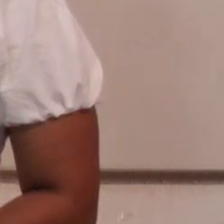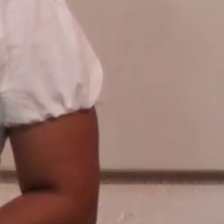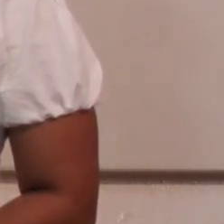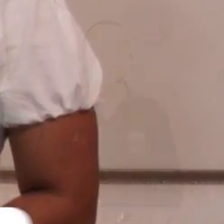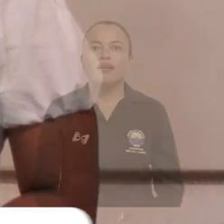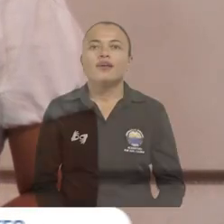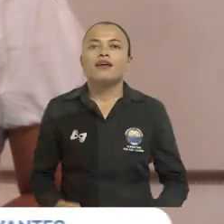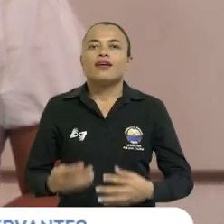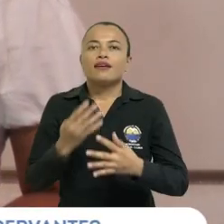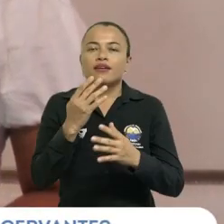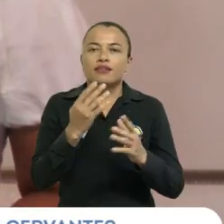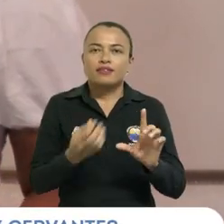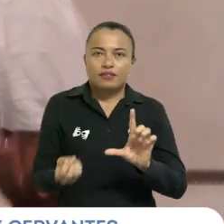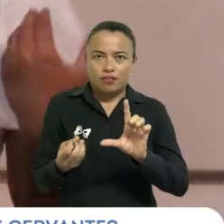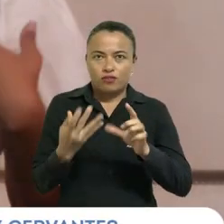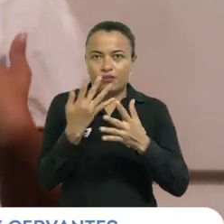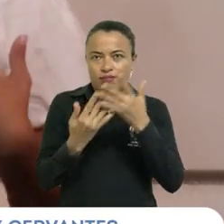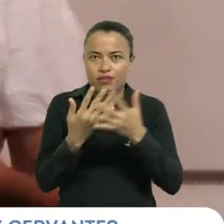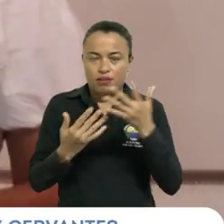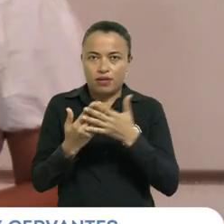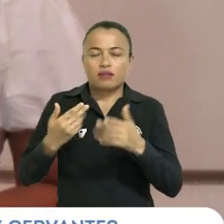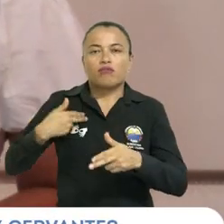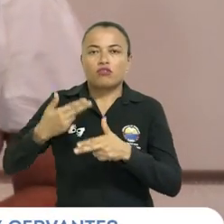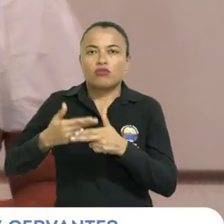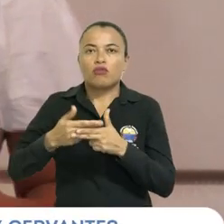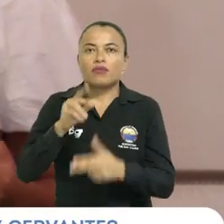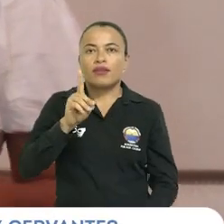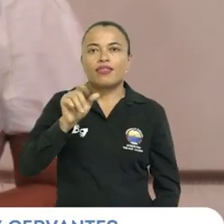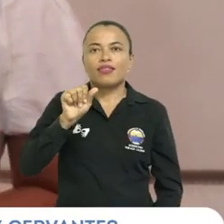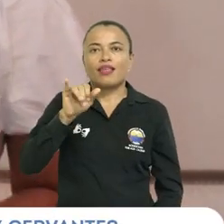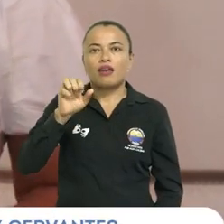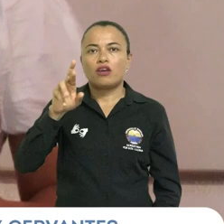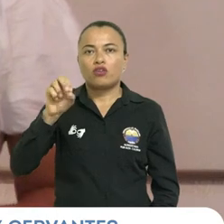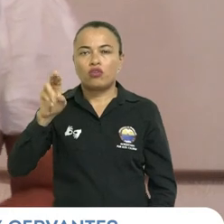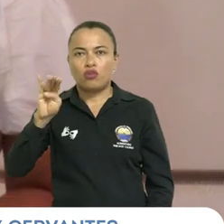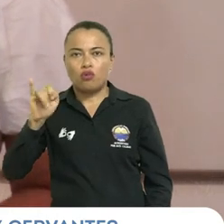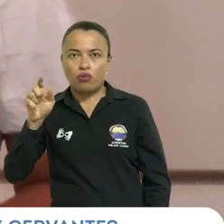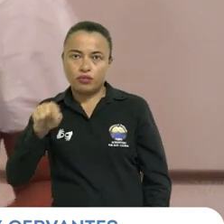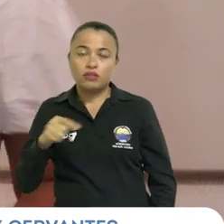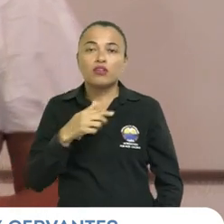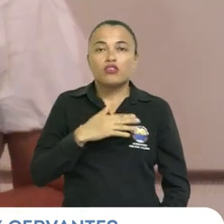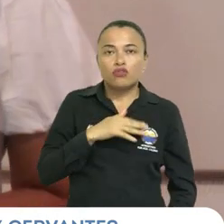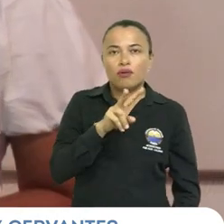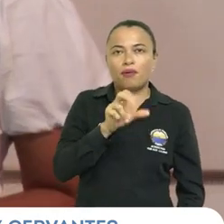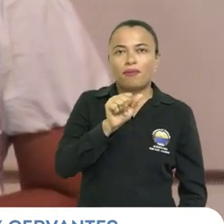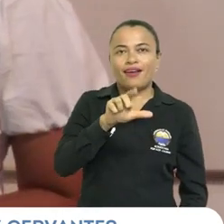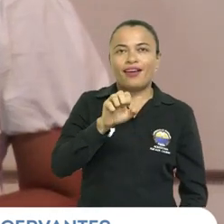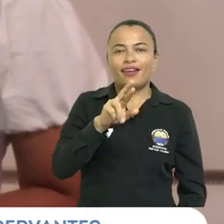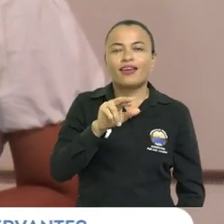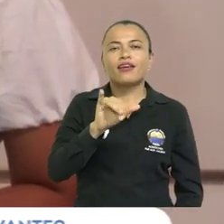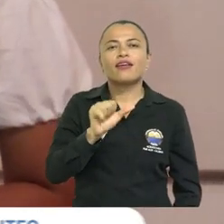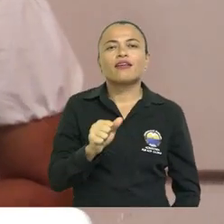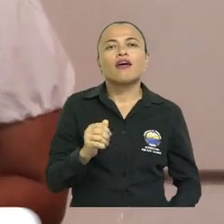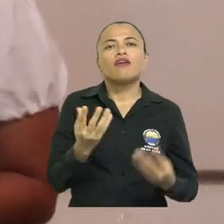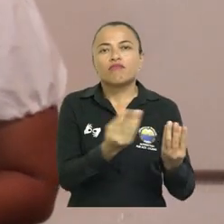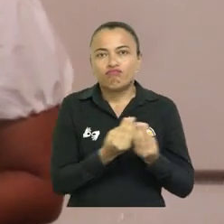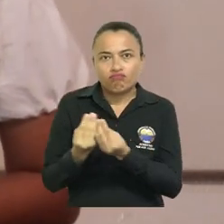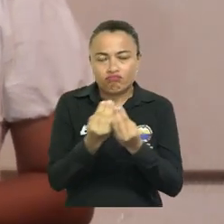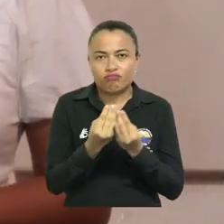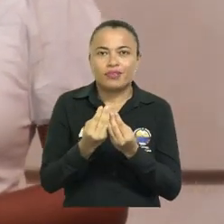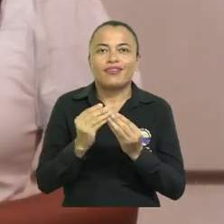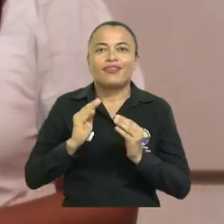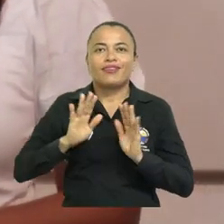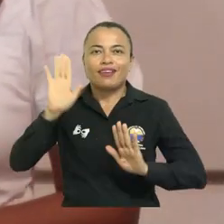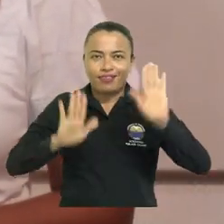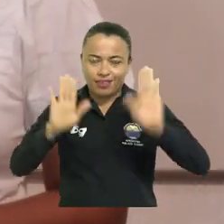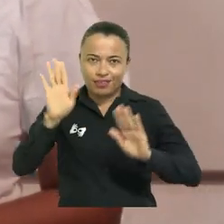Licenciatura en Matemáticas, soy Dairobi Barrios. Y yo soy Valeria Méndez, y somos sus candidatas a representantes del Consejo de Programa. Para trabajar en pro del estudiantado